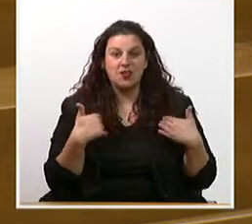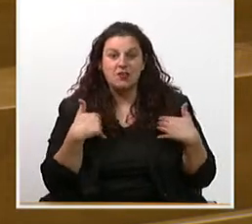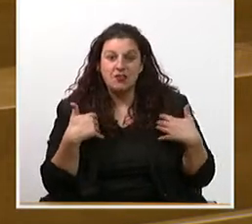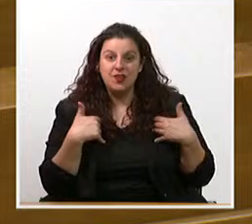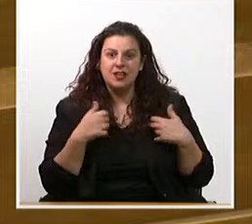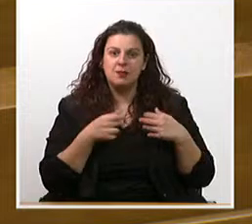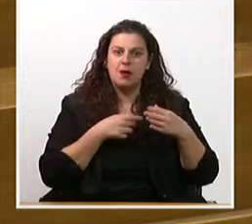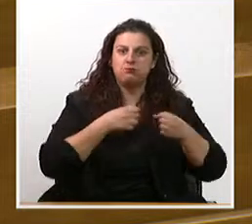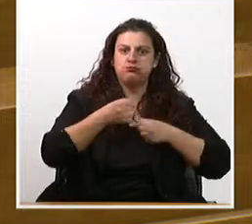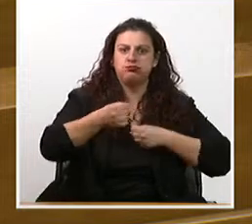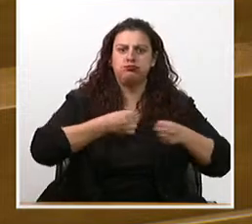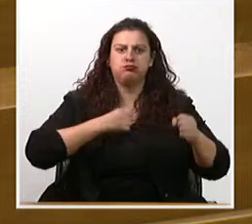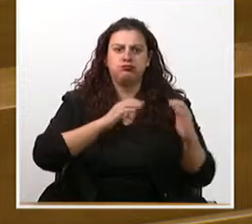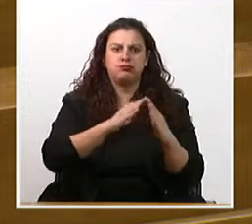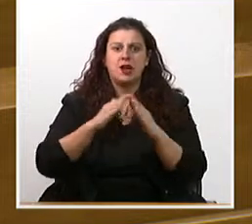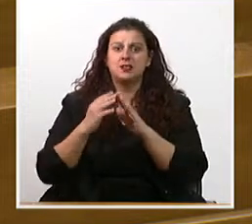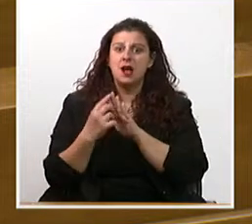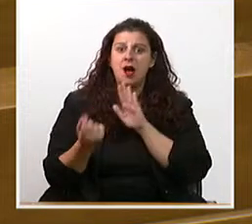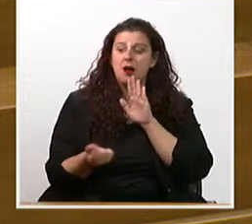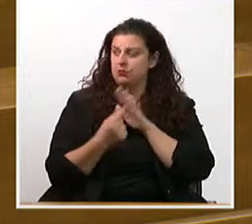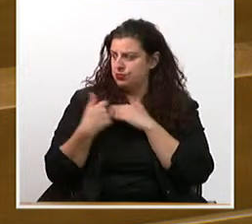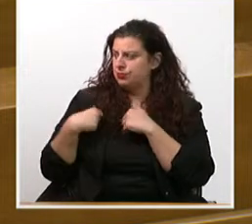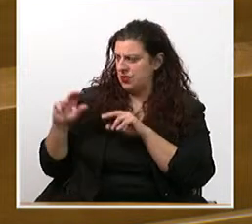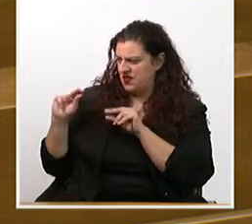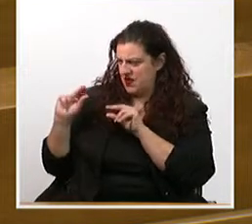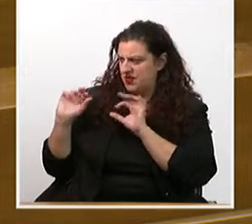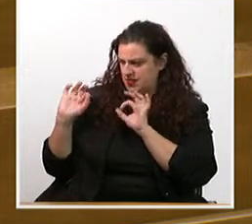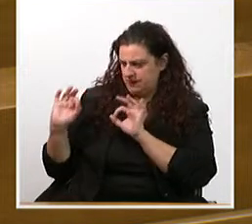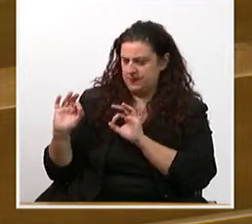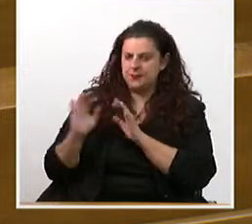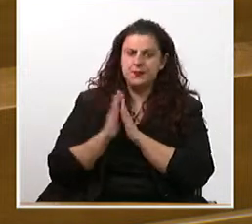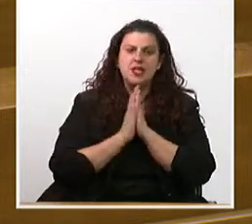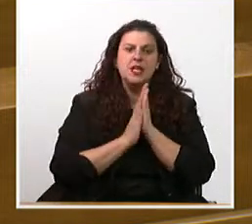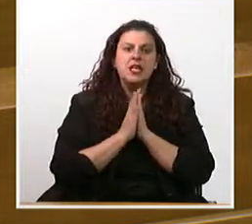Deer señor AC